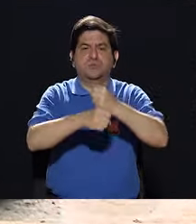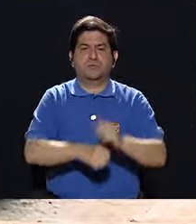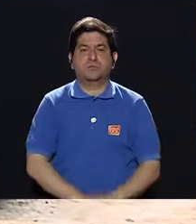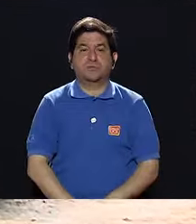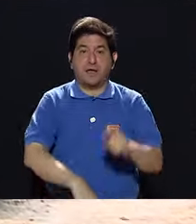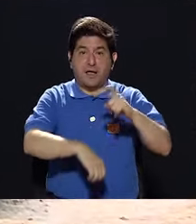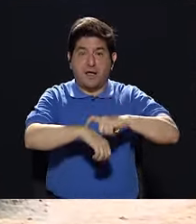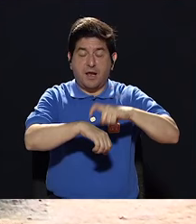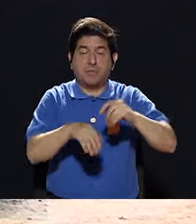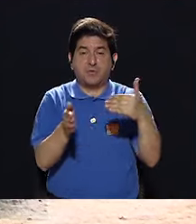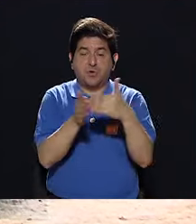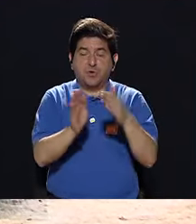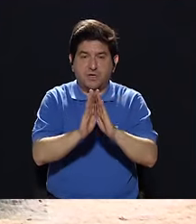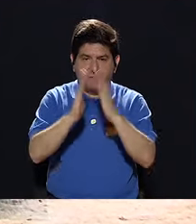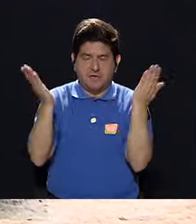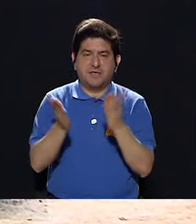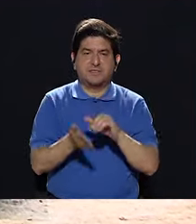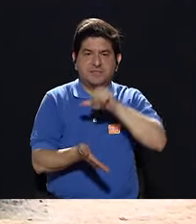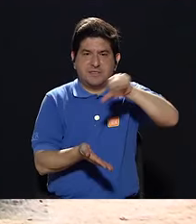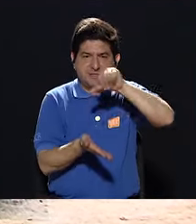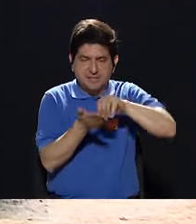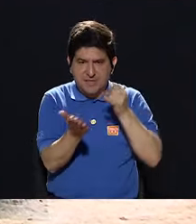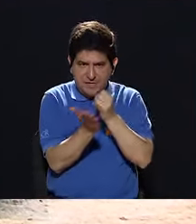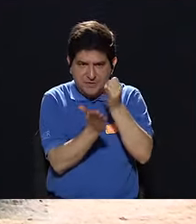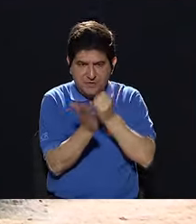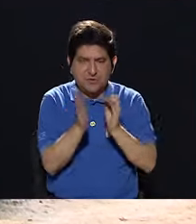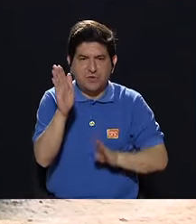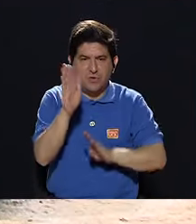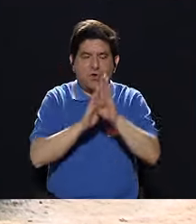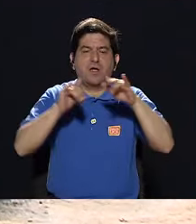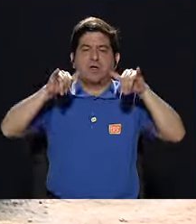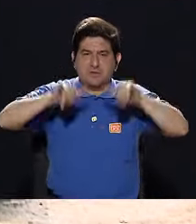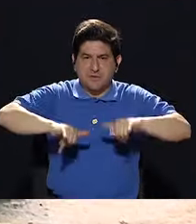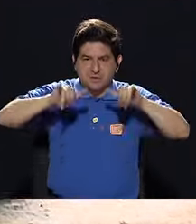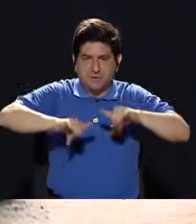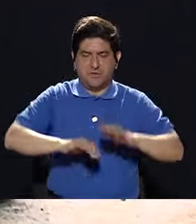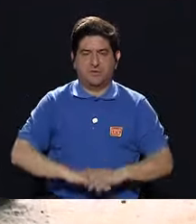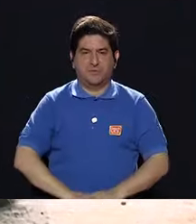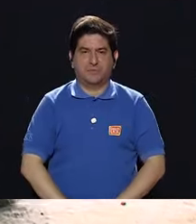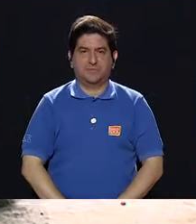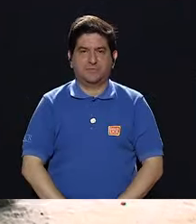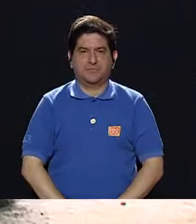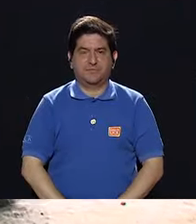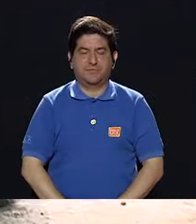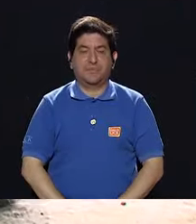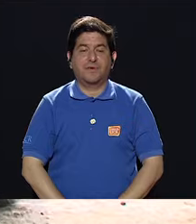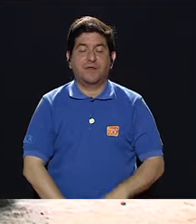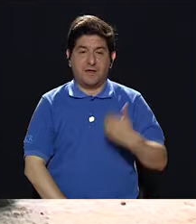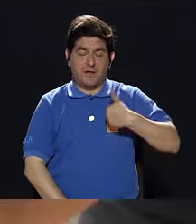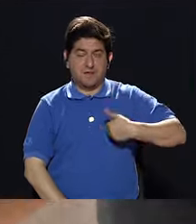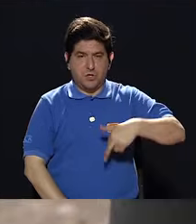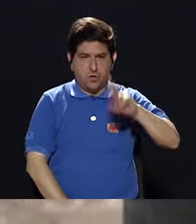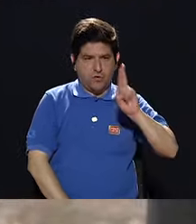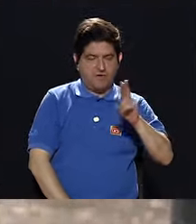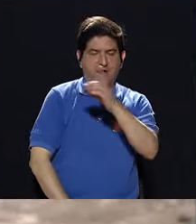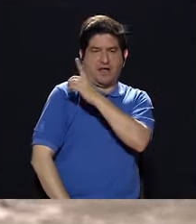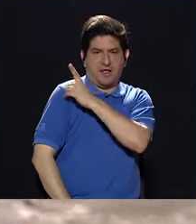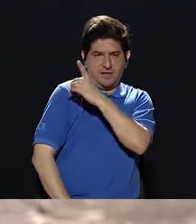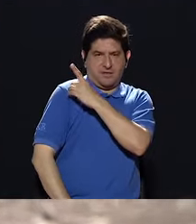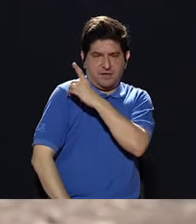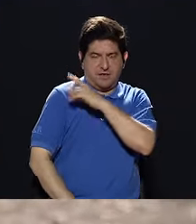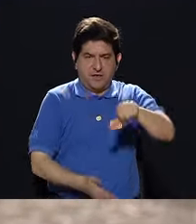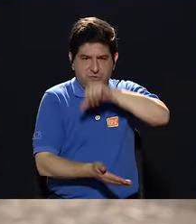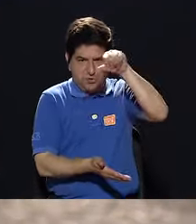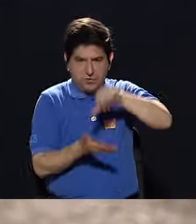escuela. En el momento que reabre el Centro de Investigación en Desarrollo Sostenible y don Rafael toma